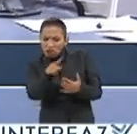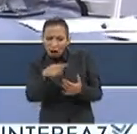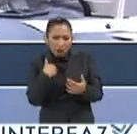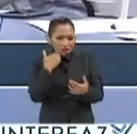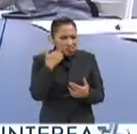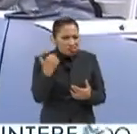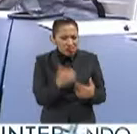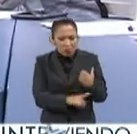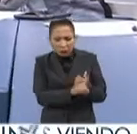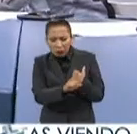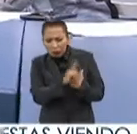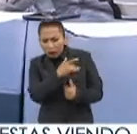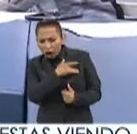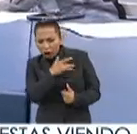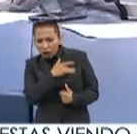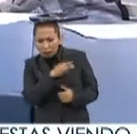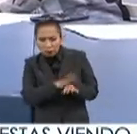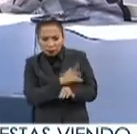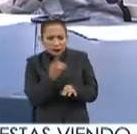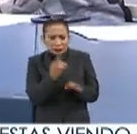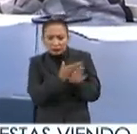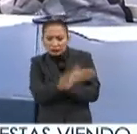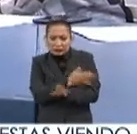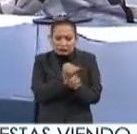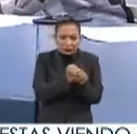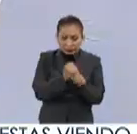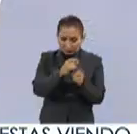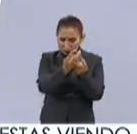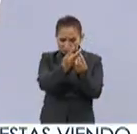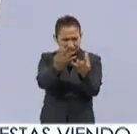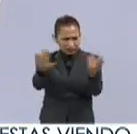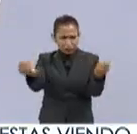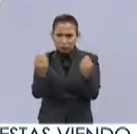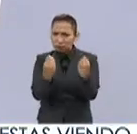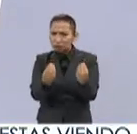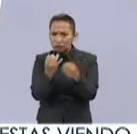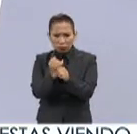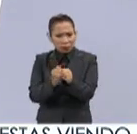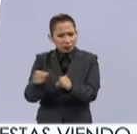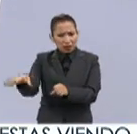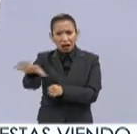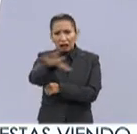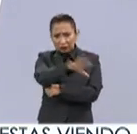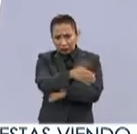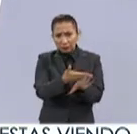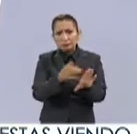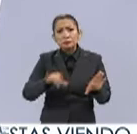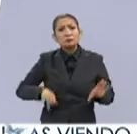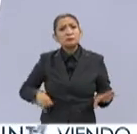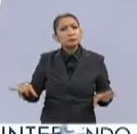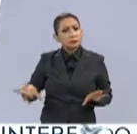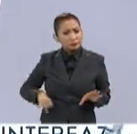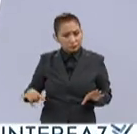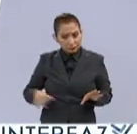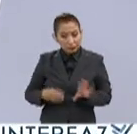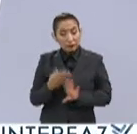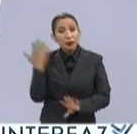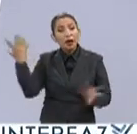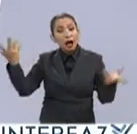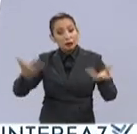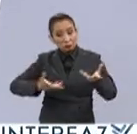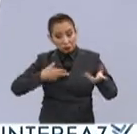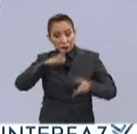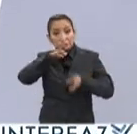insuficiencia cardíaca. Entonces, nuestra gama es bastante amplia, bastante interesante y bastante